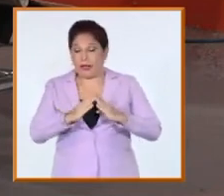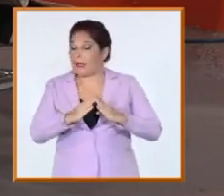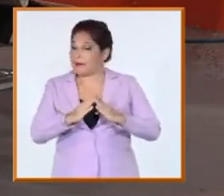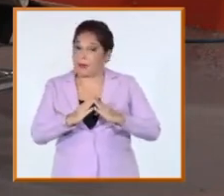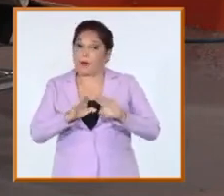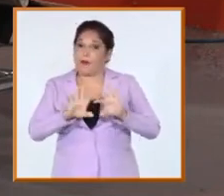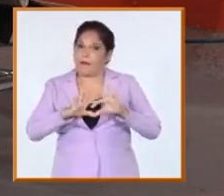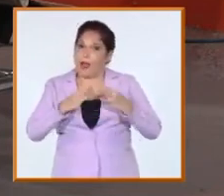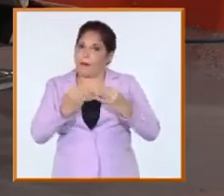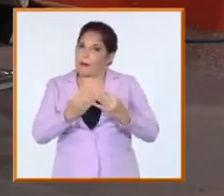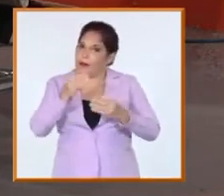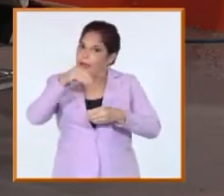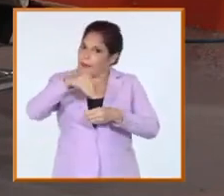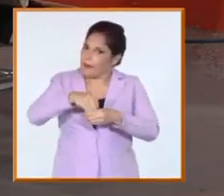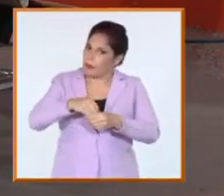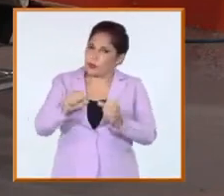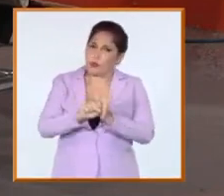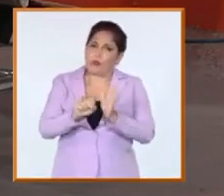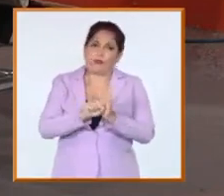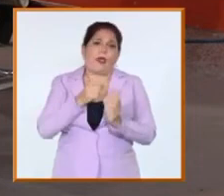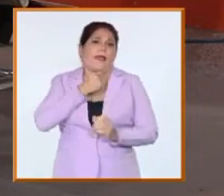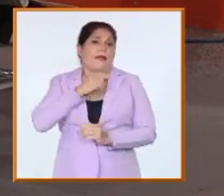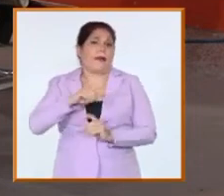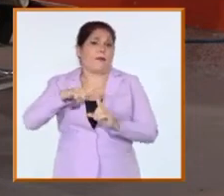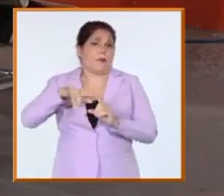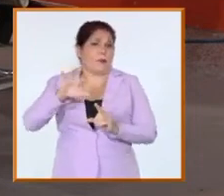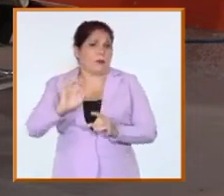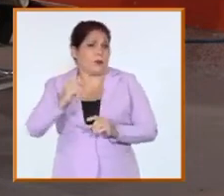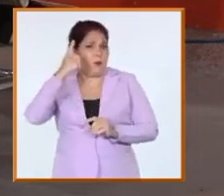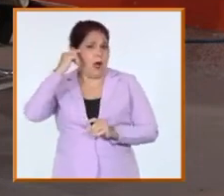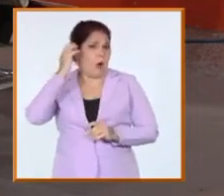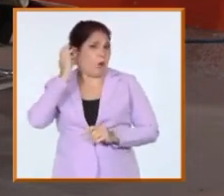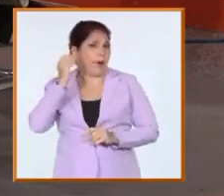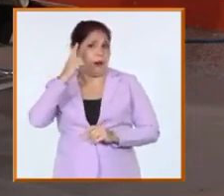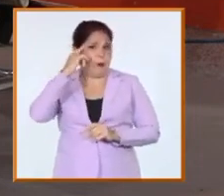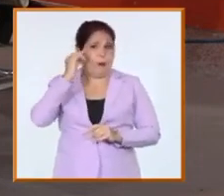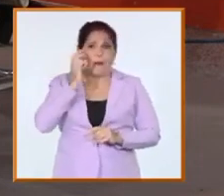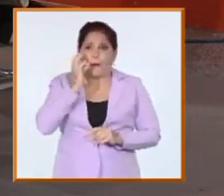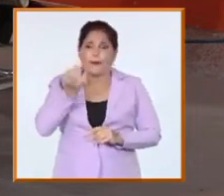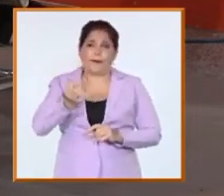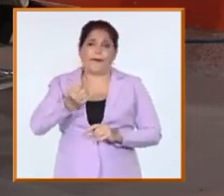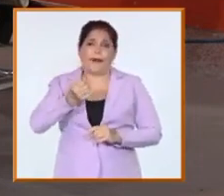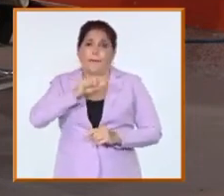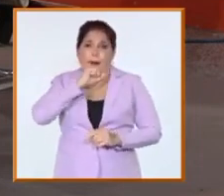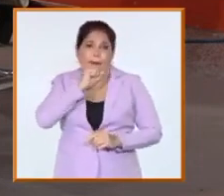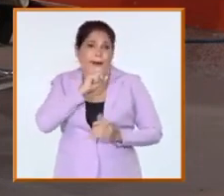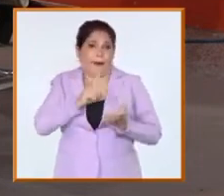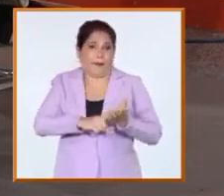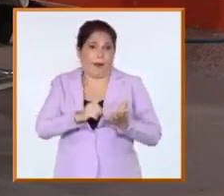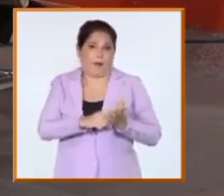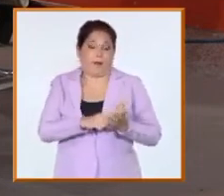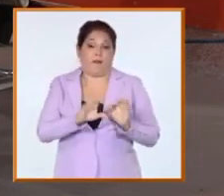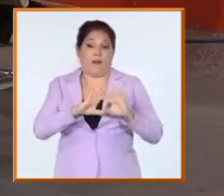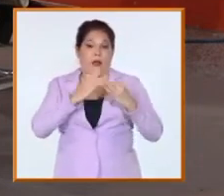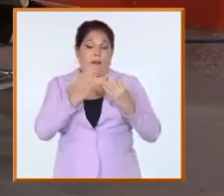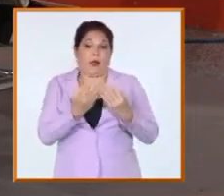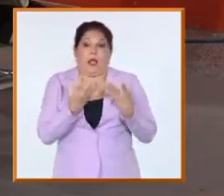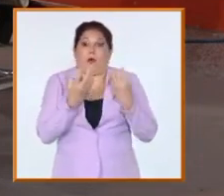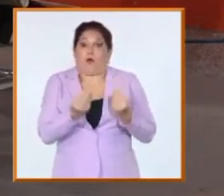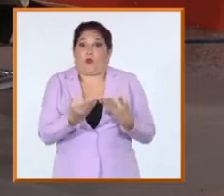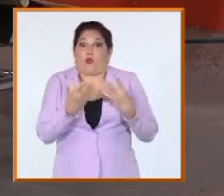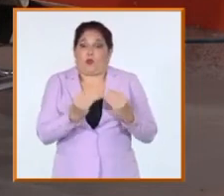que es relacionado con la vivienda y ahí lo trabajamos varios organismos y se está probando